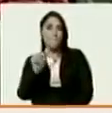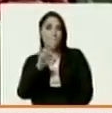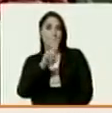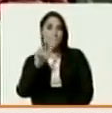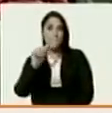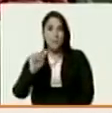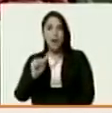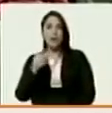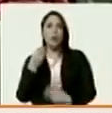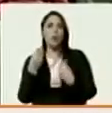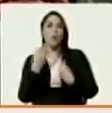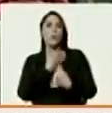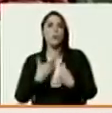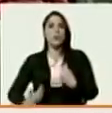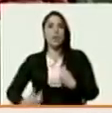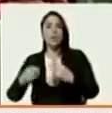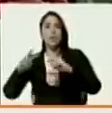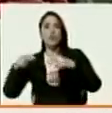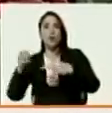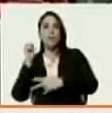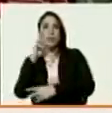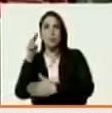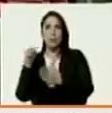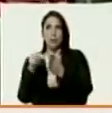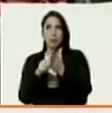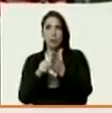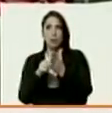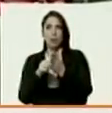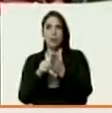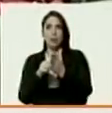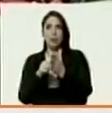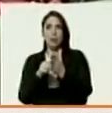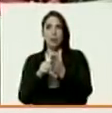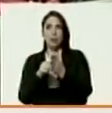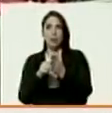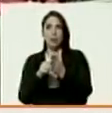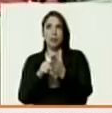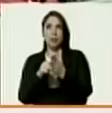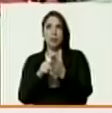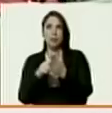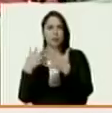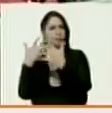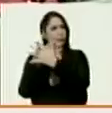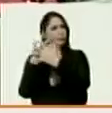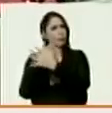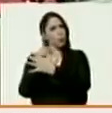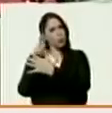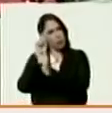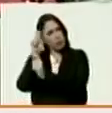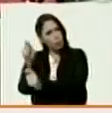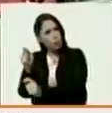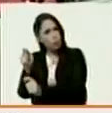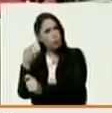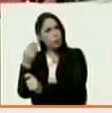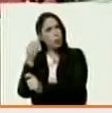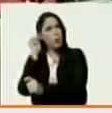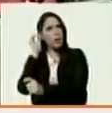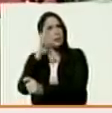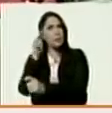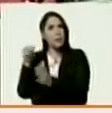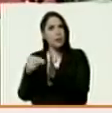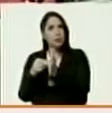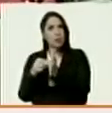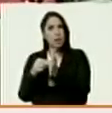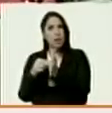esta asamblea, no la constituyente, claro. Me queda la duda, ¿usted lo reconoce, reconoce la Asamblea Nacional